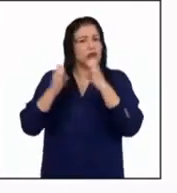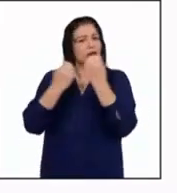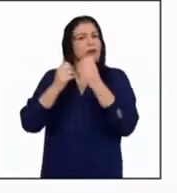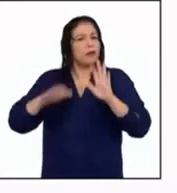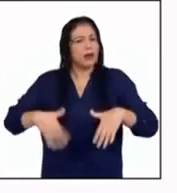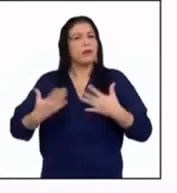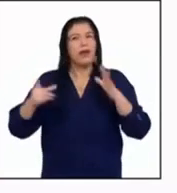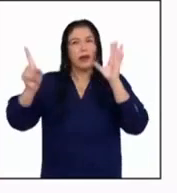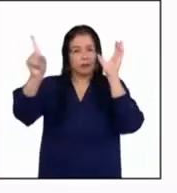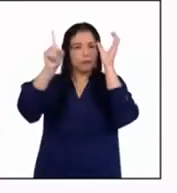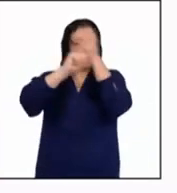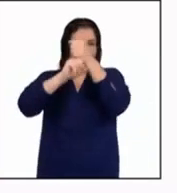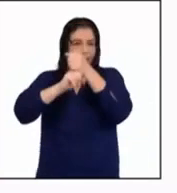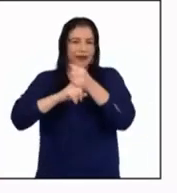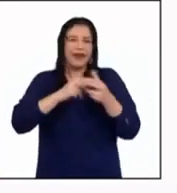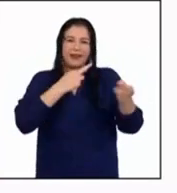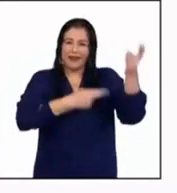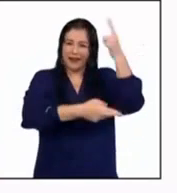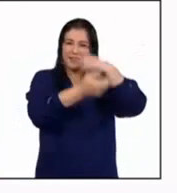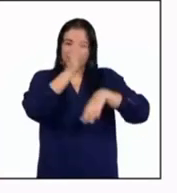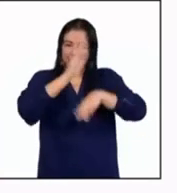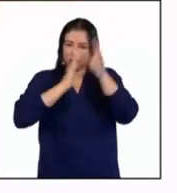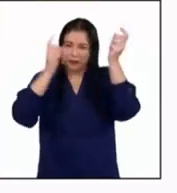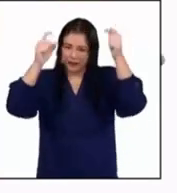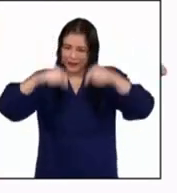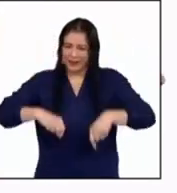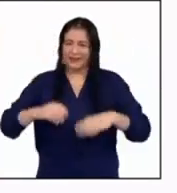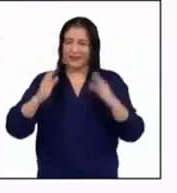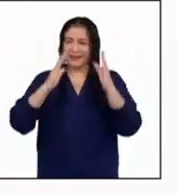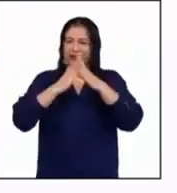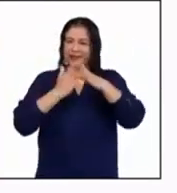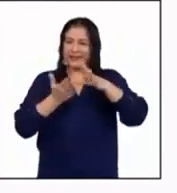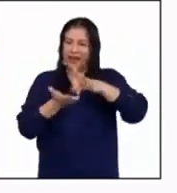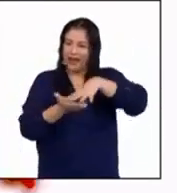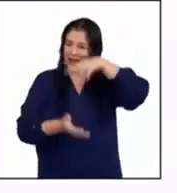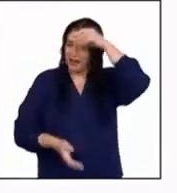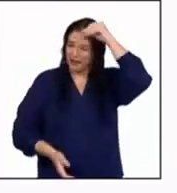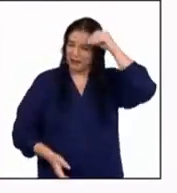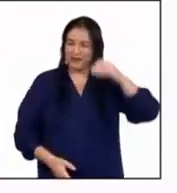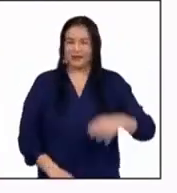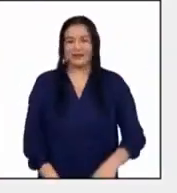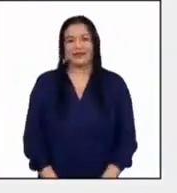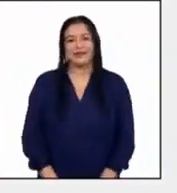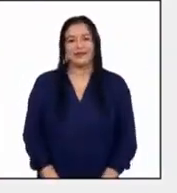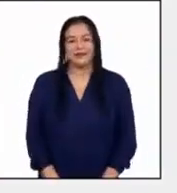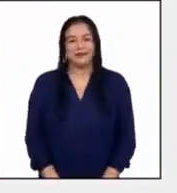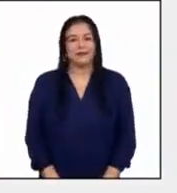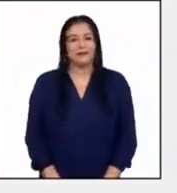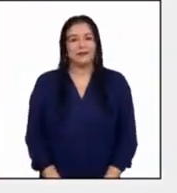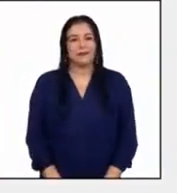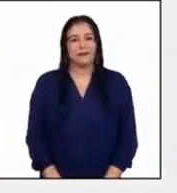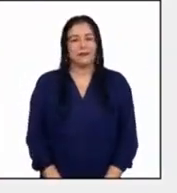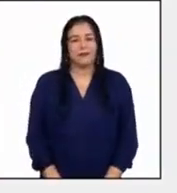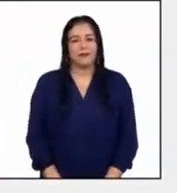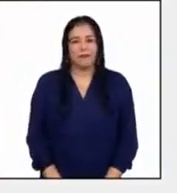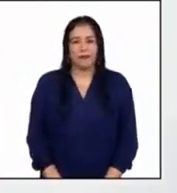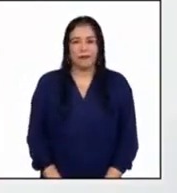lograrlo. Volvemos con eso y con más en Aprendo en Casa.